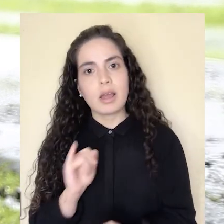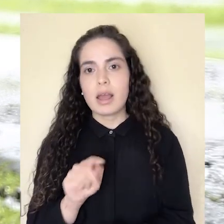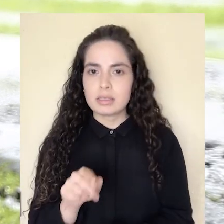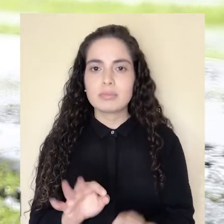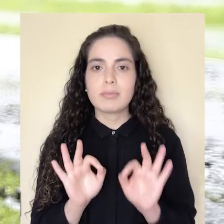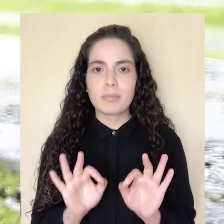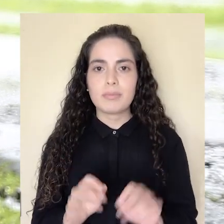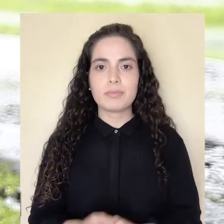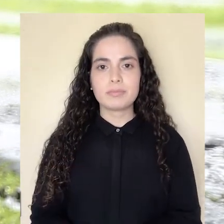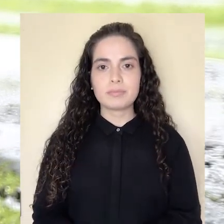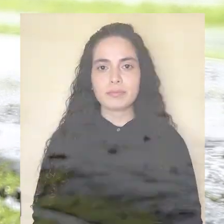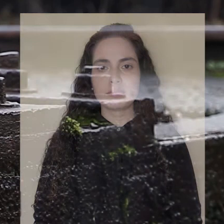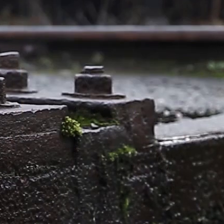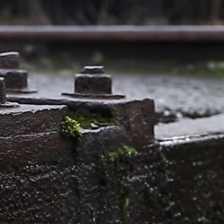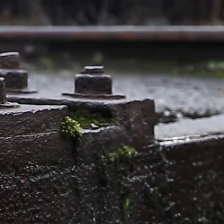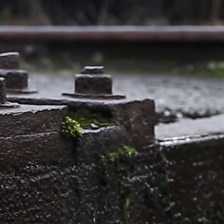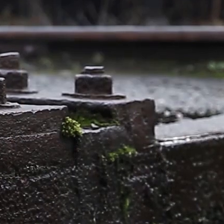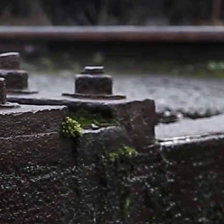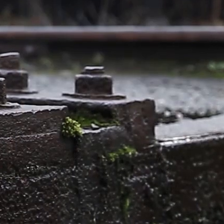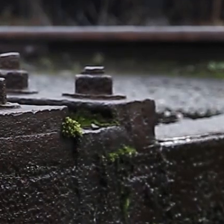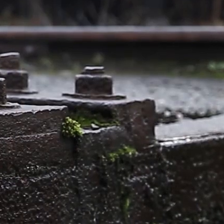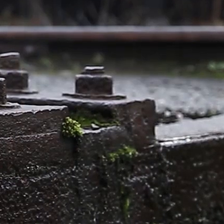así se va perfeccionando.